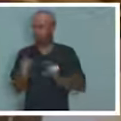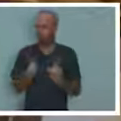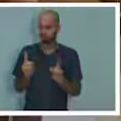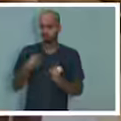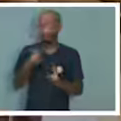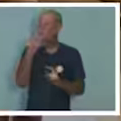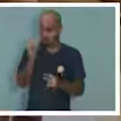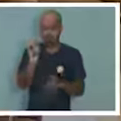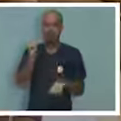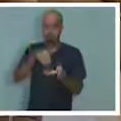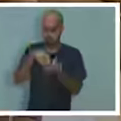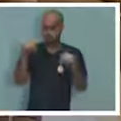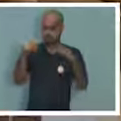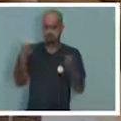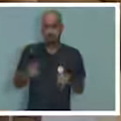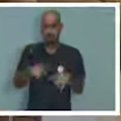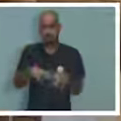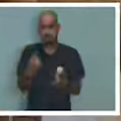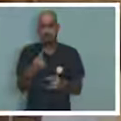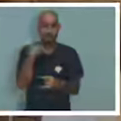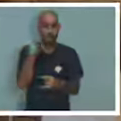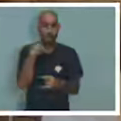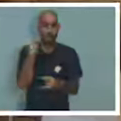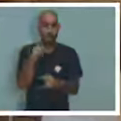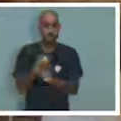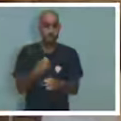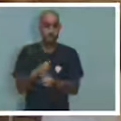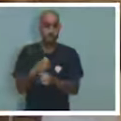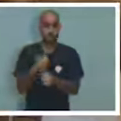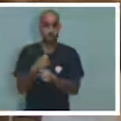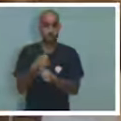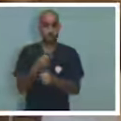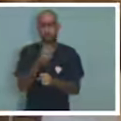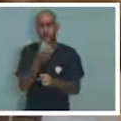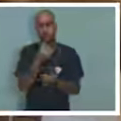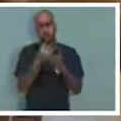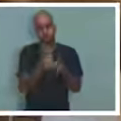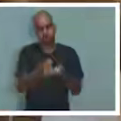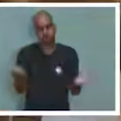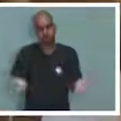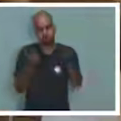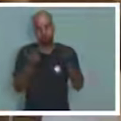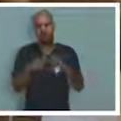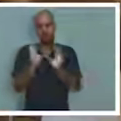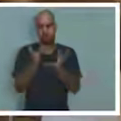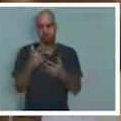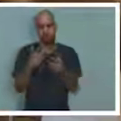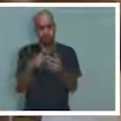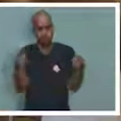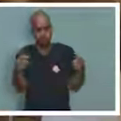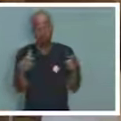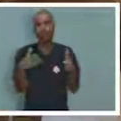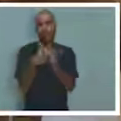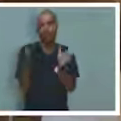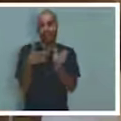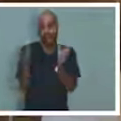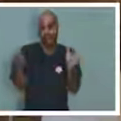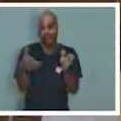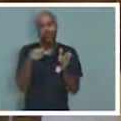un logro durante todos estos años poder contribuir a desarrollar y a preservar este genofondo cubano de tanta importancia para nuestro